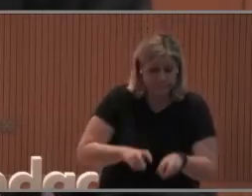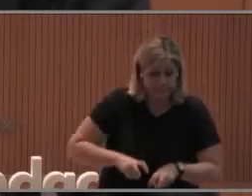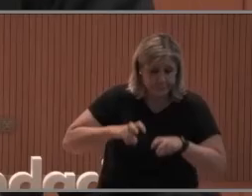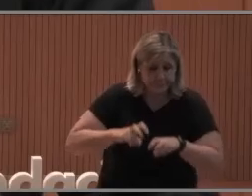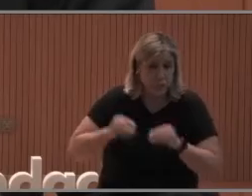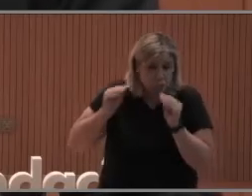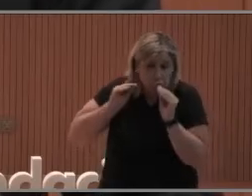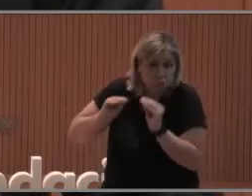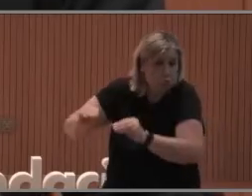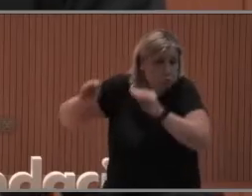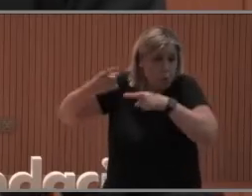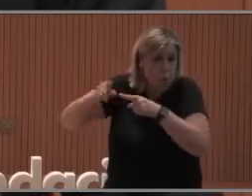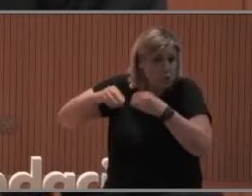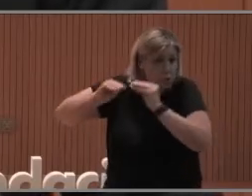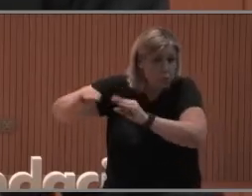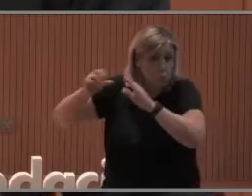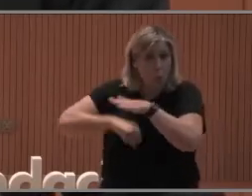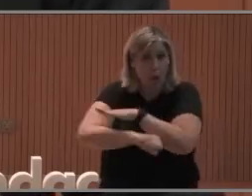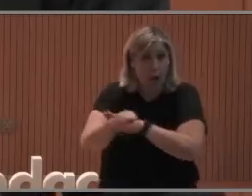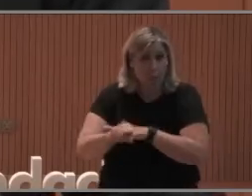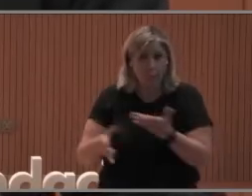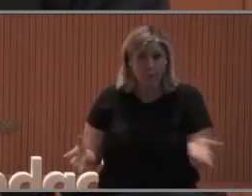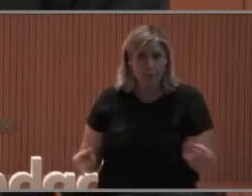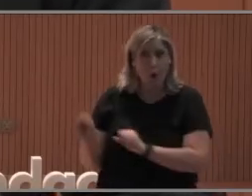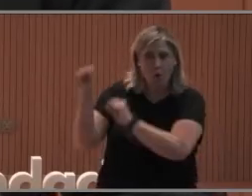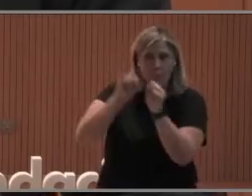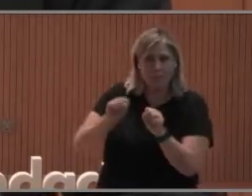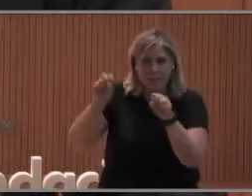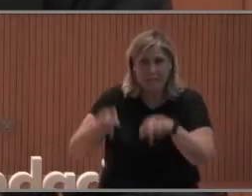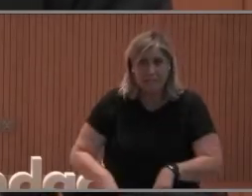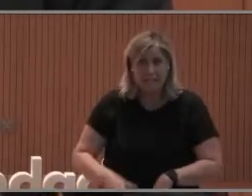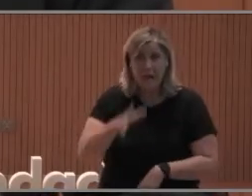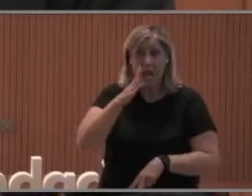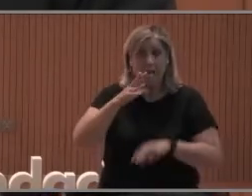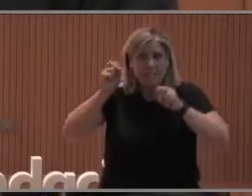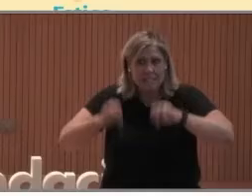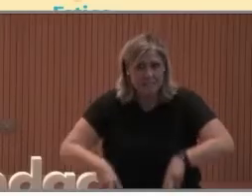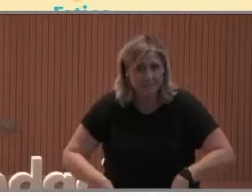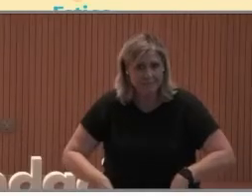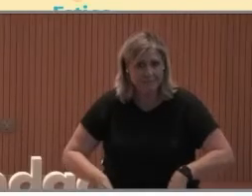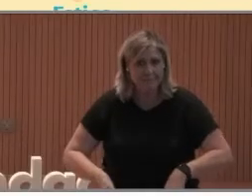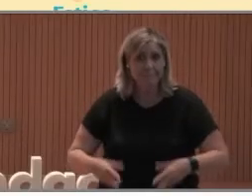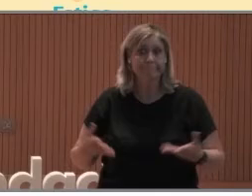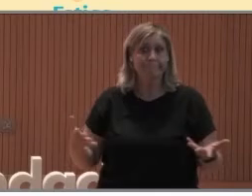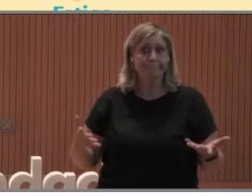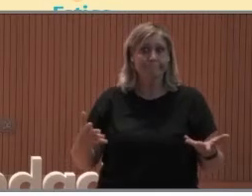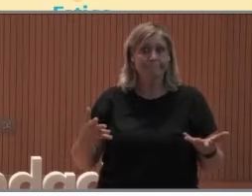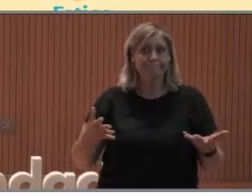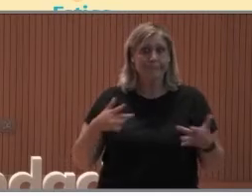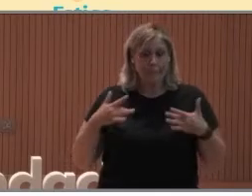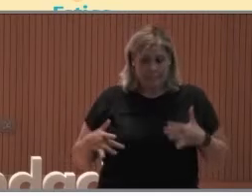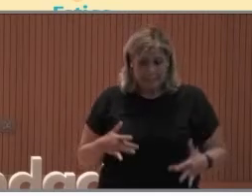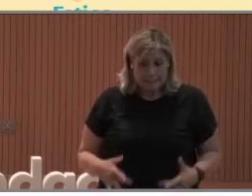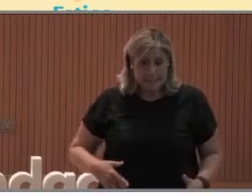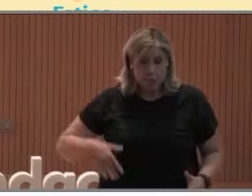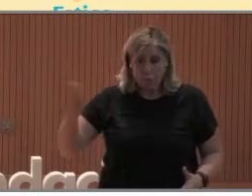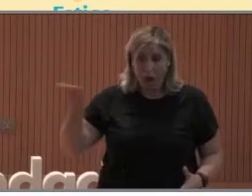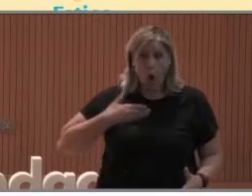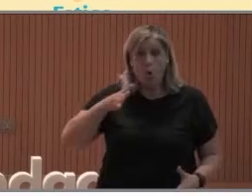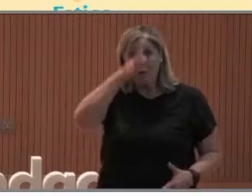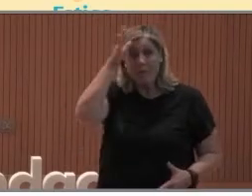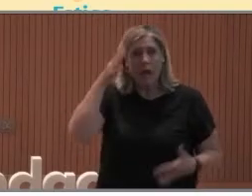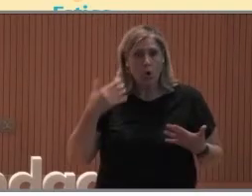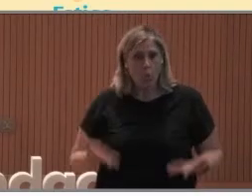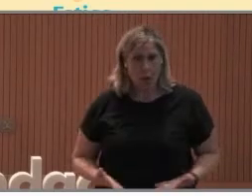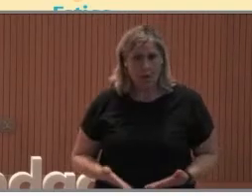o hacer sus cosas en el campo y no se protegió lo suficiente, ¿no? ¿Cuáles son los síntomas entonces del golpe de calor? ¿Qué es lo más grave